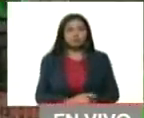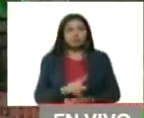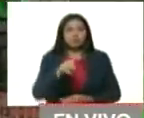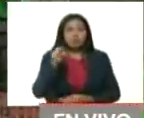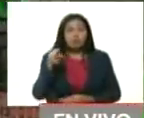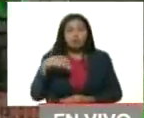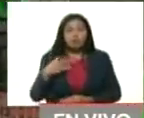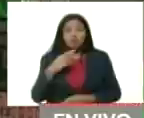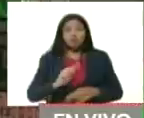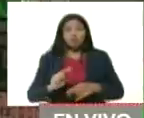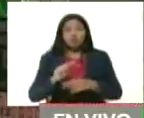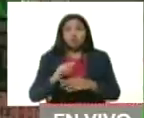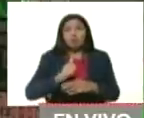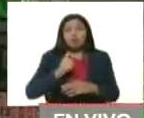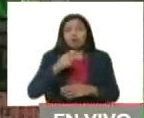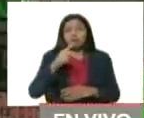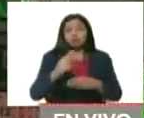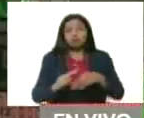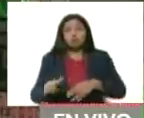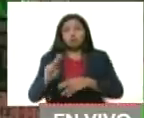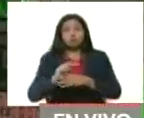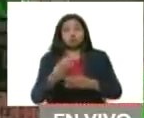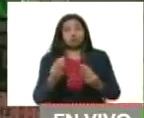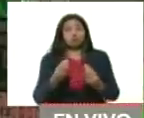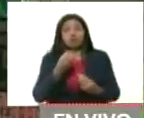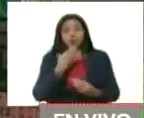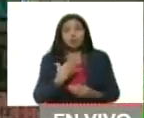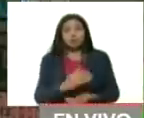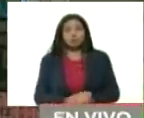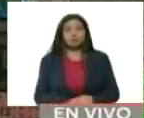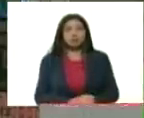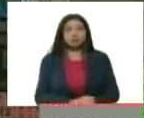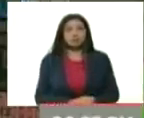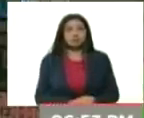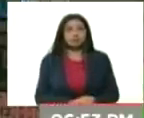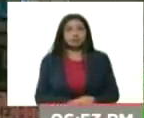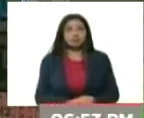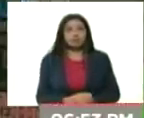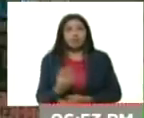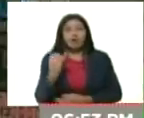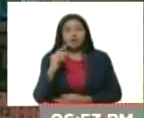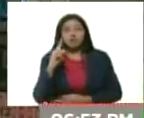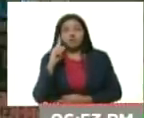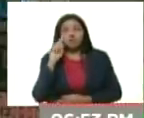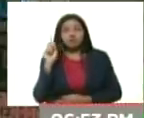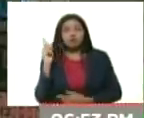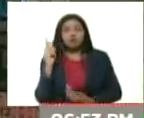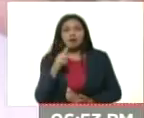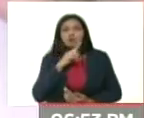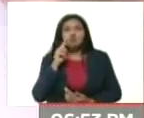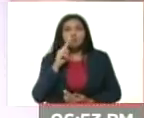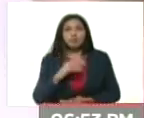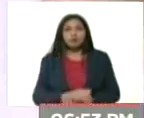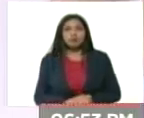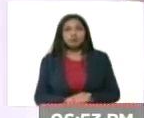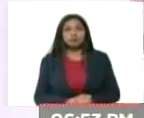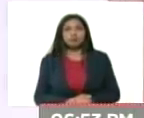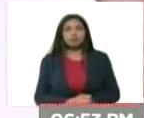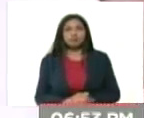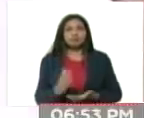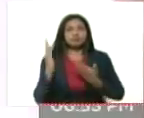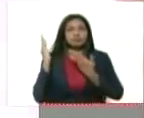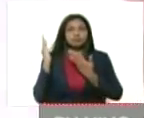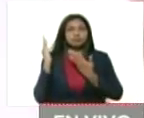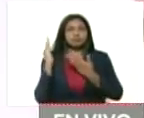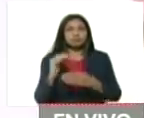utilizar cualquiera de ellas, hay muchas muy buenas. Hay una que se llama Our World in Data, Nuestro